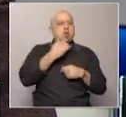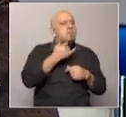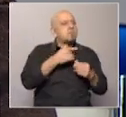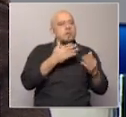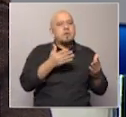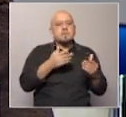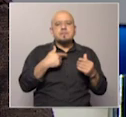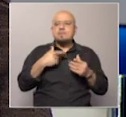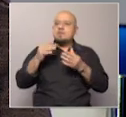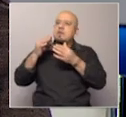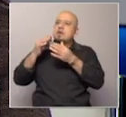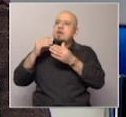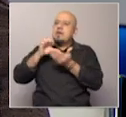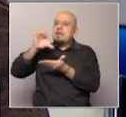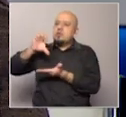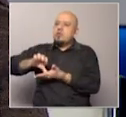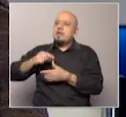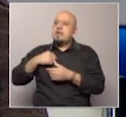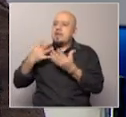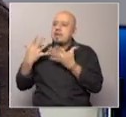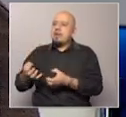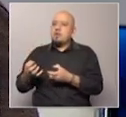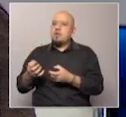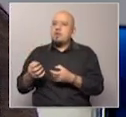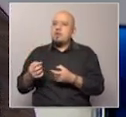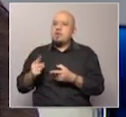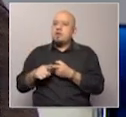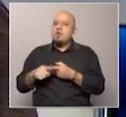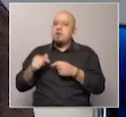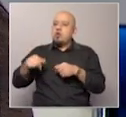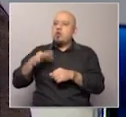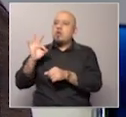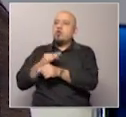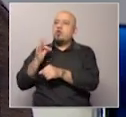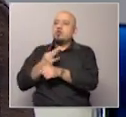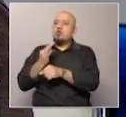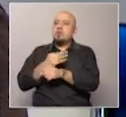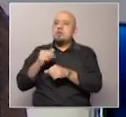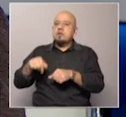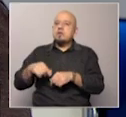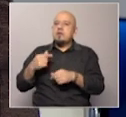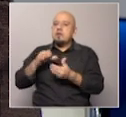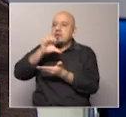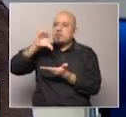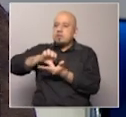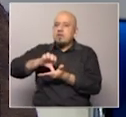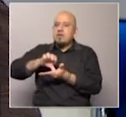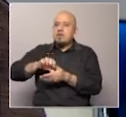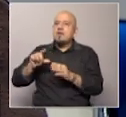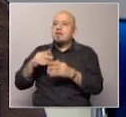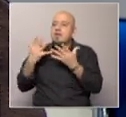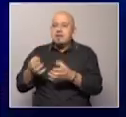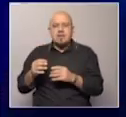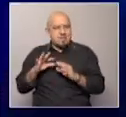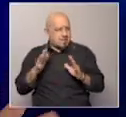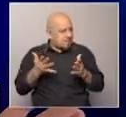de la ciudad que quiero esos en 2015 éramos la ciudad que queremos hoy carolina cossé maneja en la ciudad que quiero o bien no es una acusación